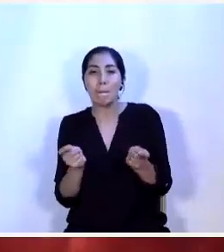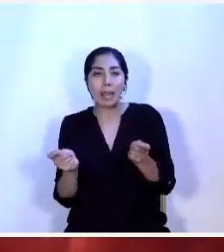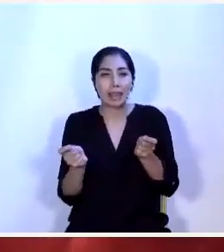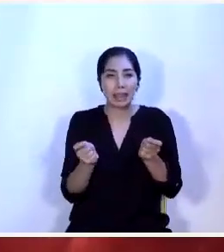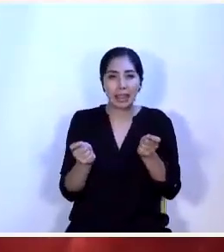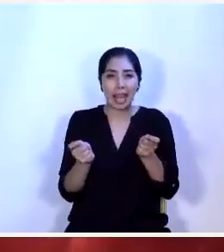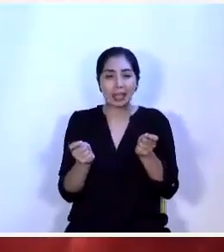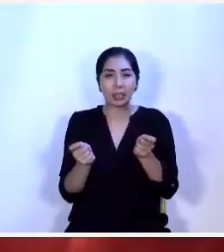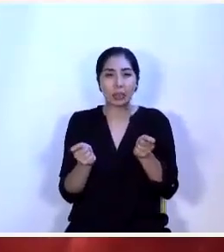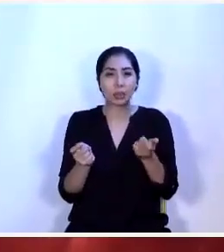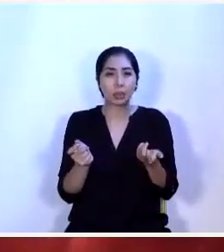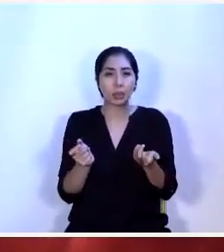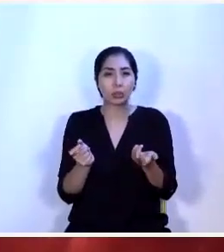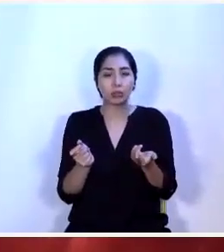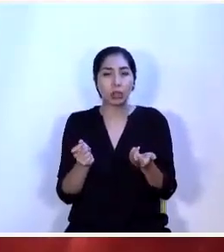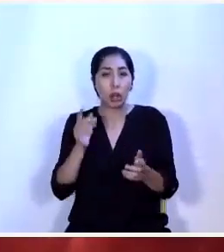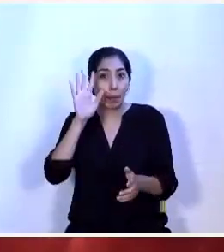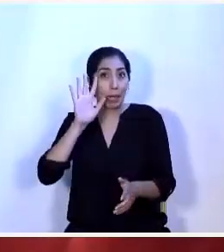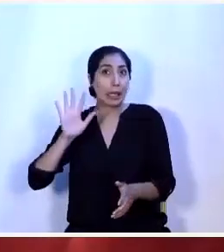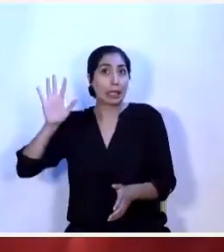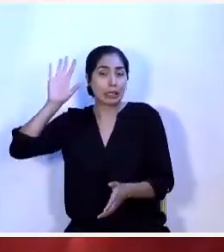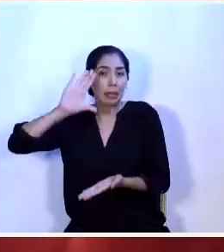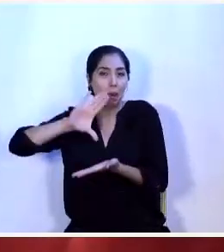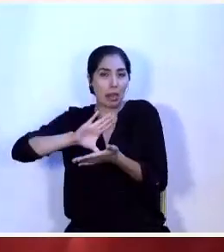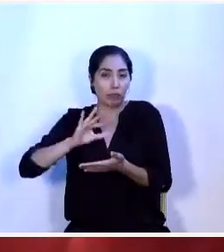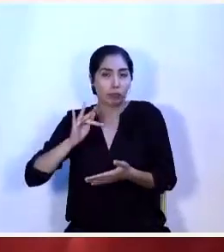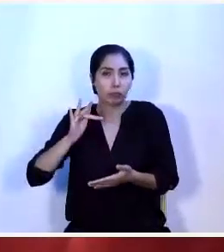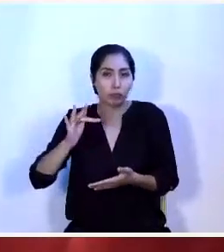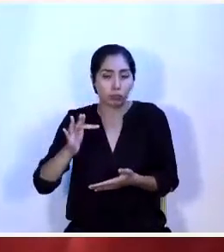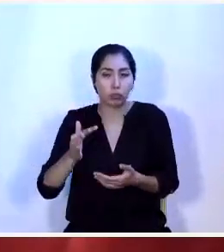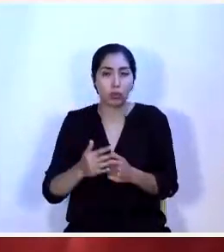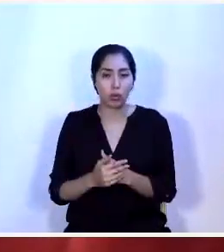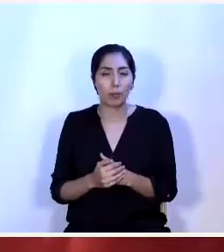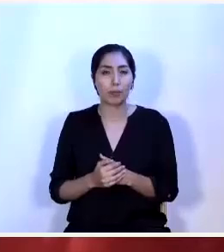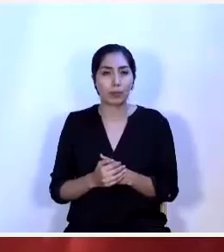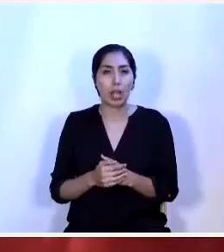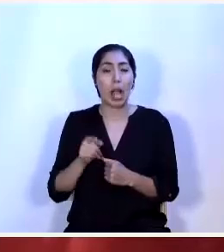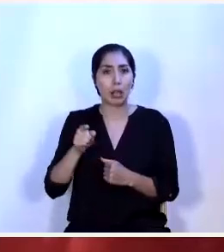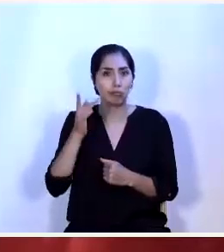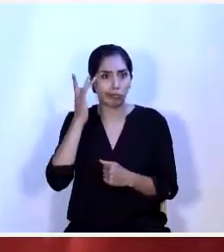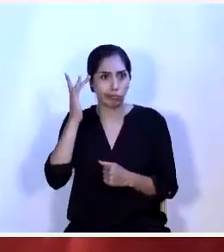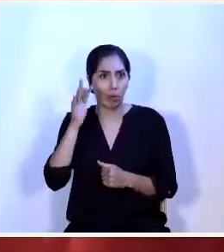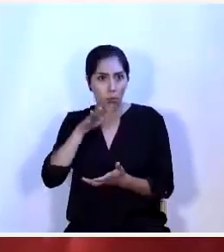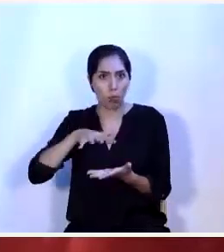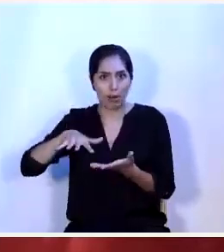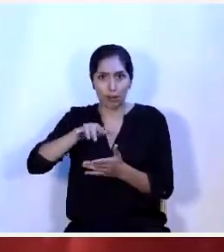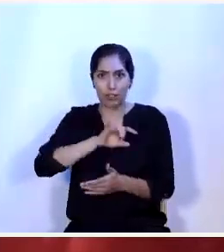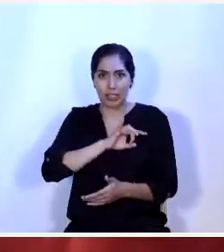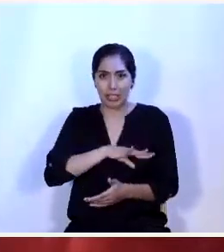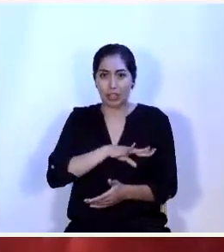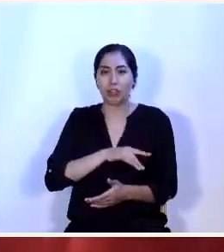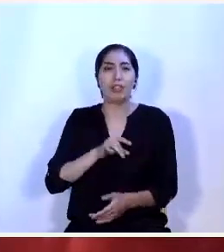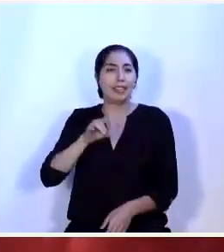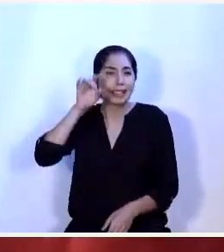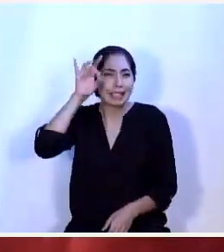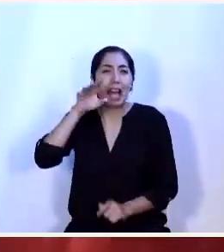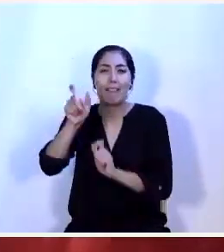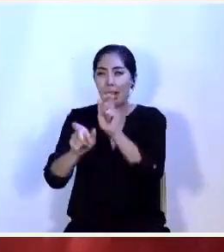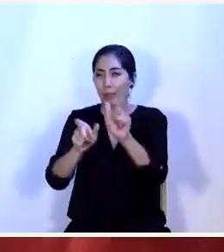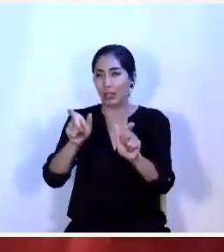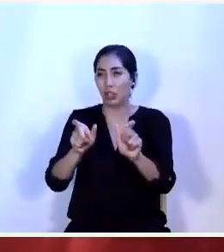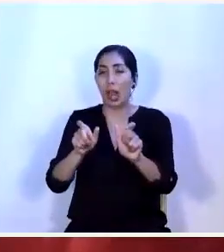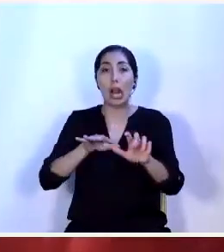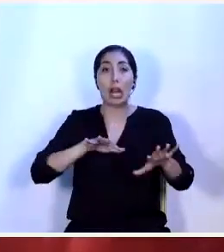ahí hay una sabiduría del pueblo chileno que es mucho más profunda de lo que a veces se cree. La gente sabe que las cosas no se hacen con